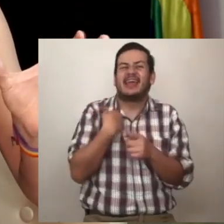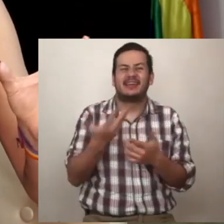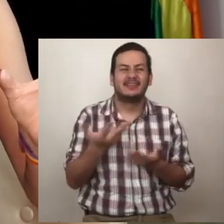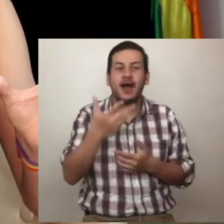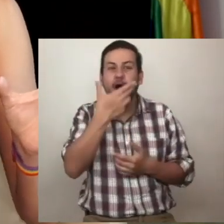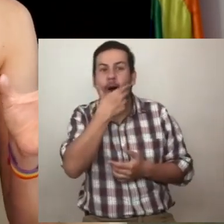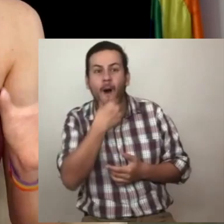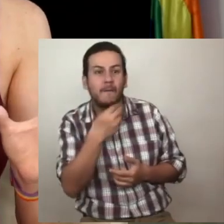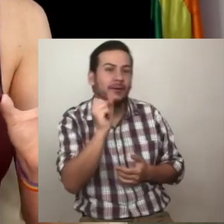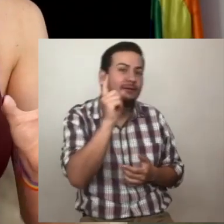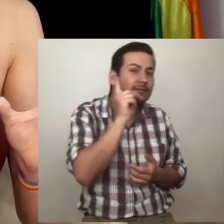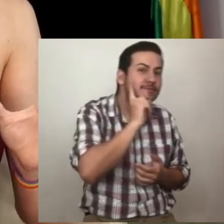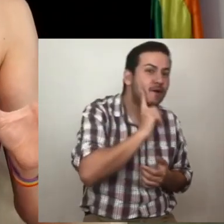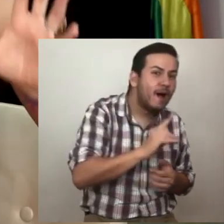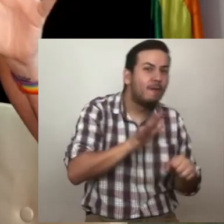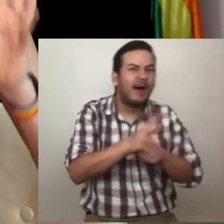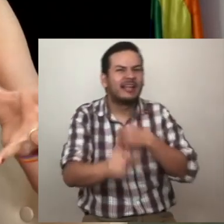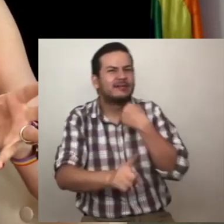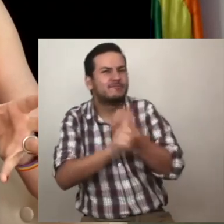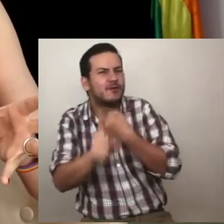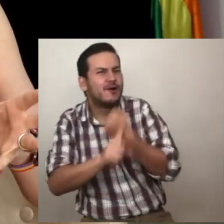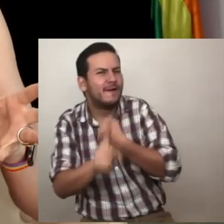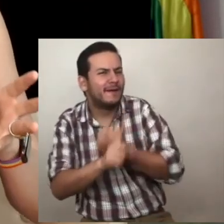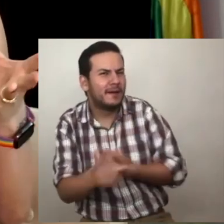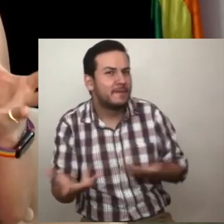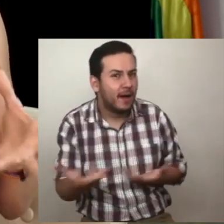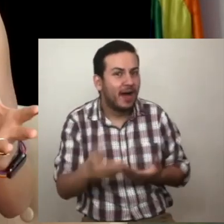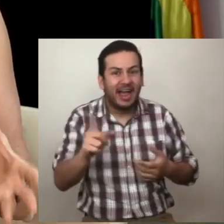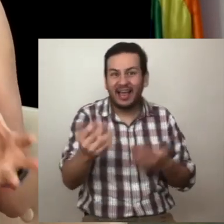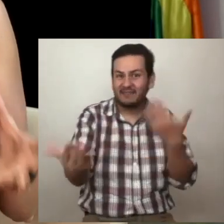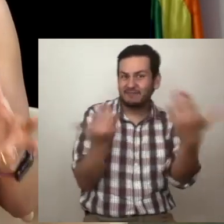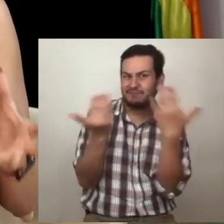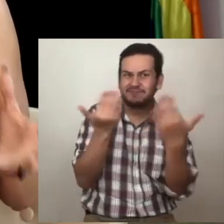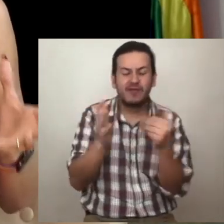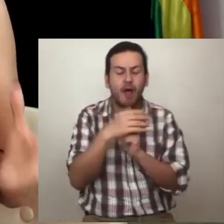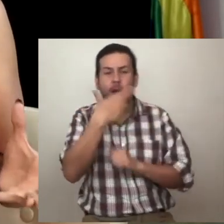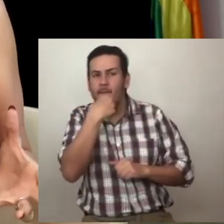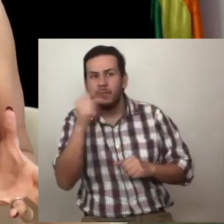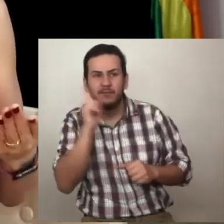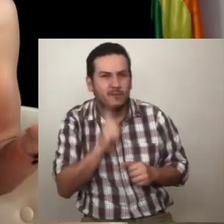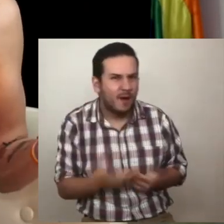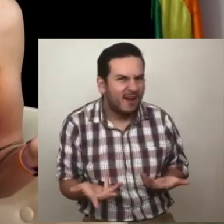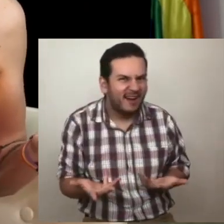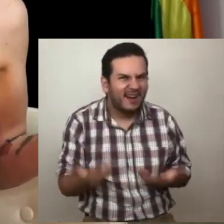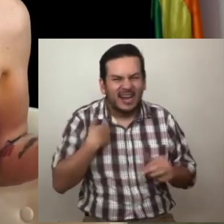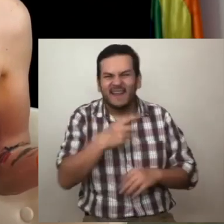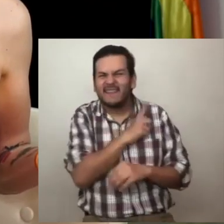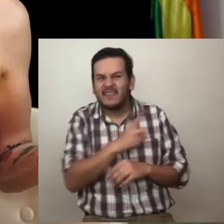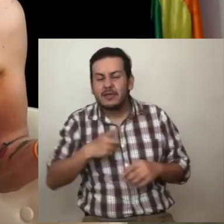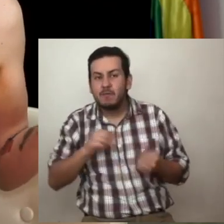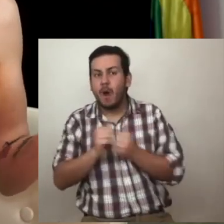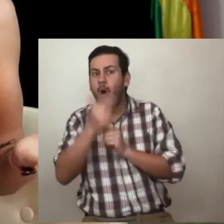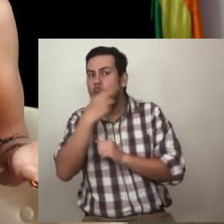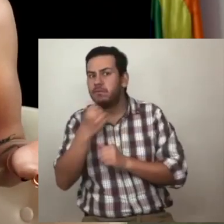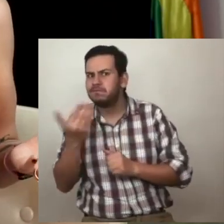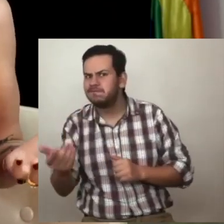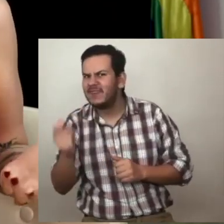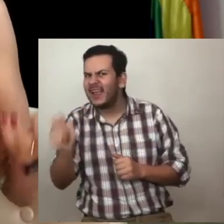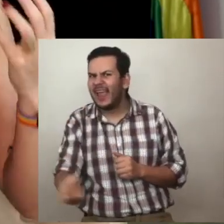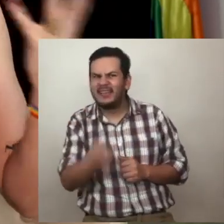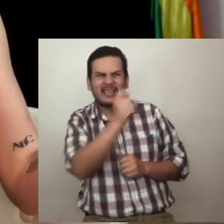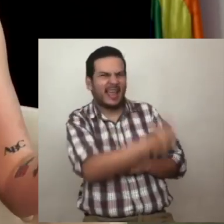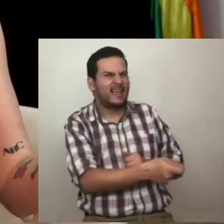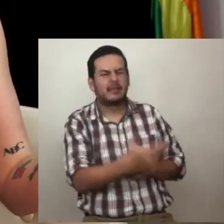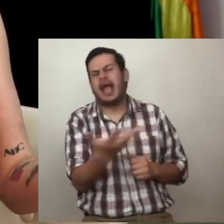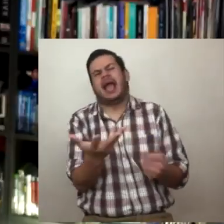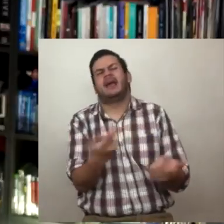hombre o si alguien es mujer. Y les conflictúa que alguien no sea ni hombre ni mujer, porque tienen ideas muy locas de lo que debería de ser un hombre y lo